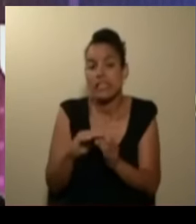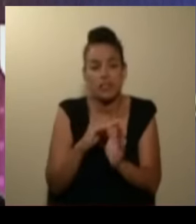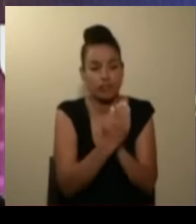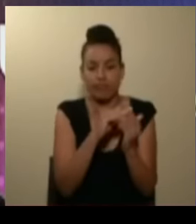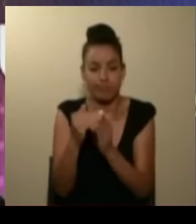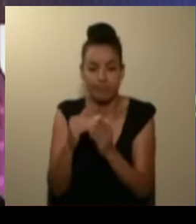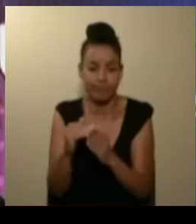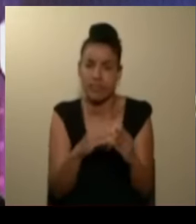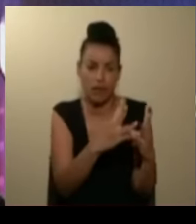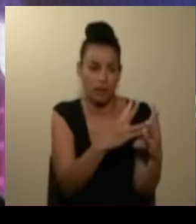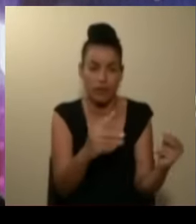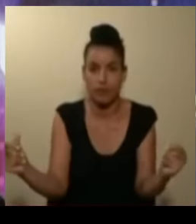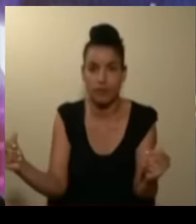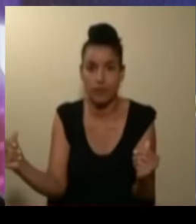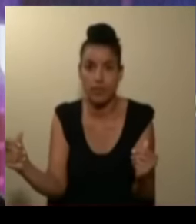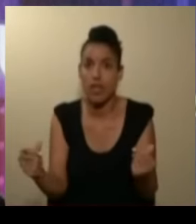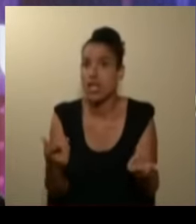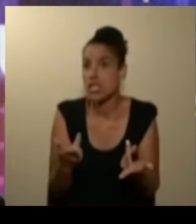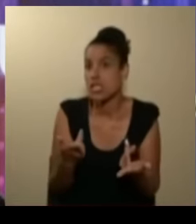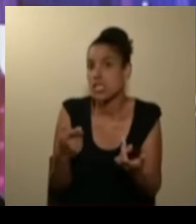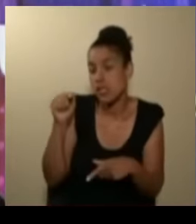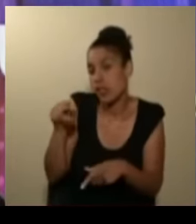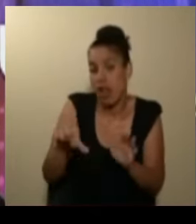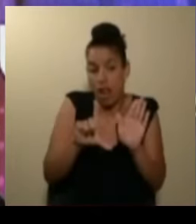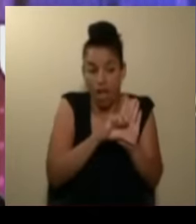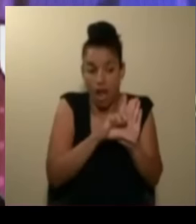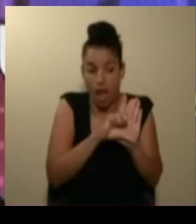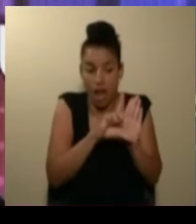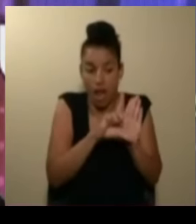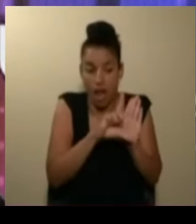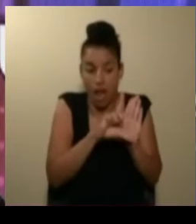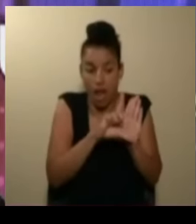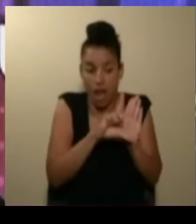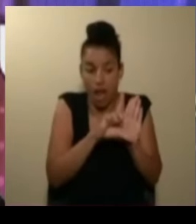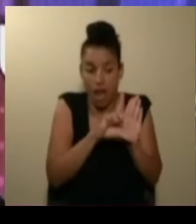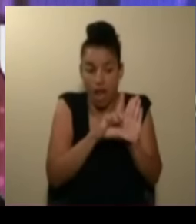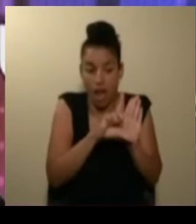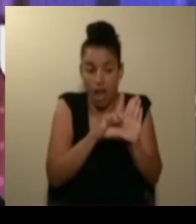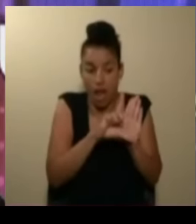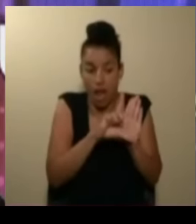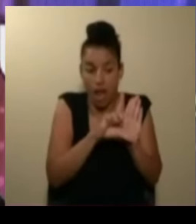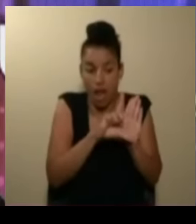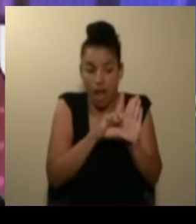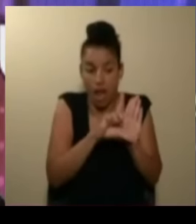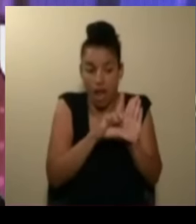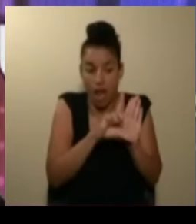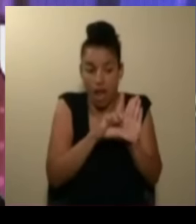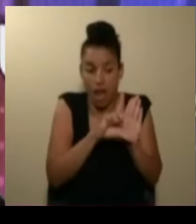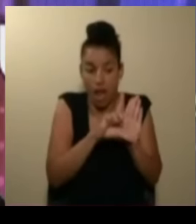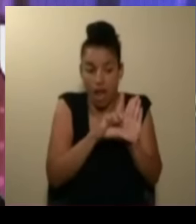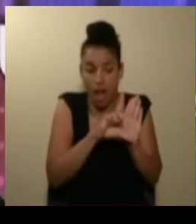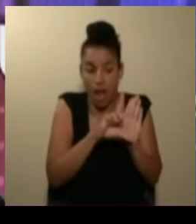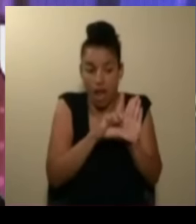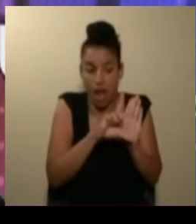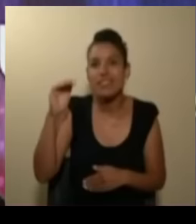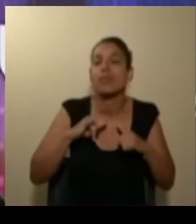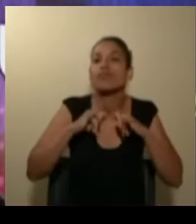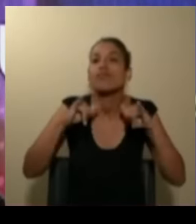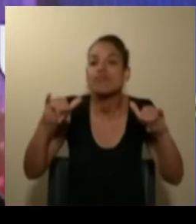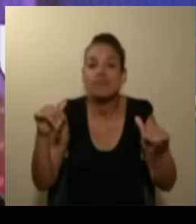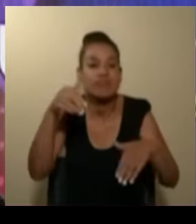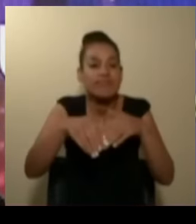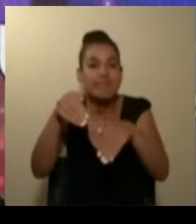asentamientos. Y si es como dice el senador Penadez, que la LUC iba a reflejar las promesas electorales, deberíamos